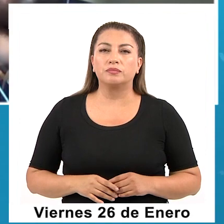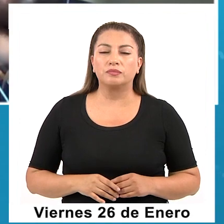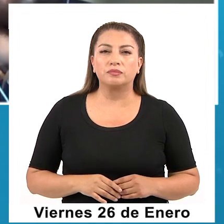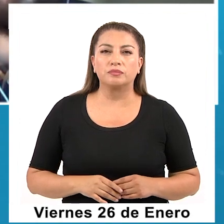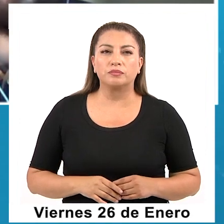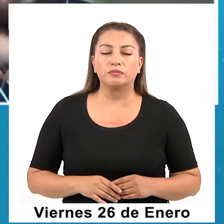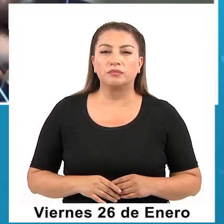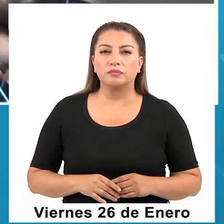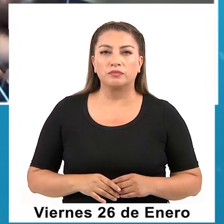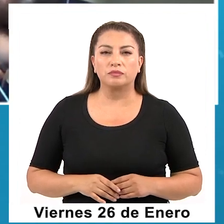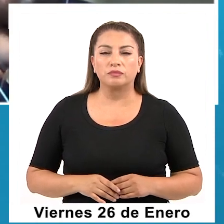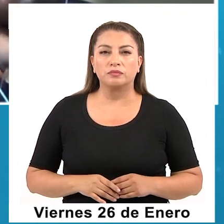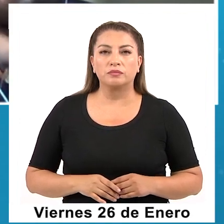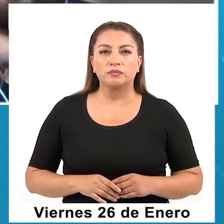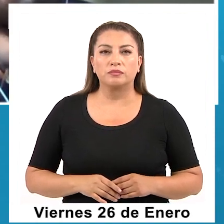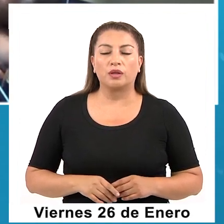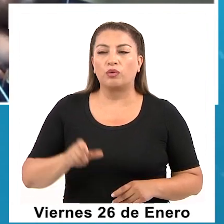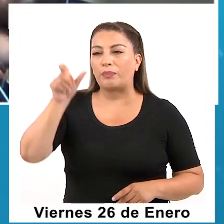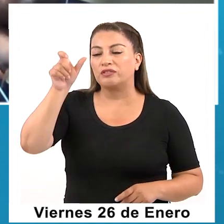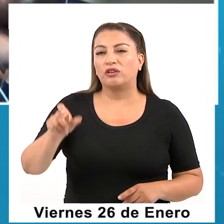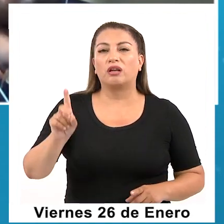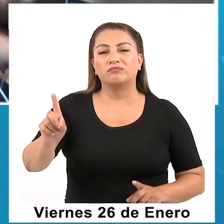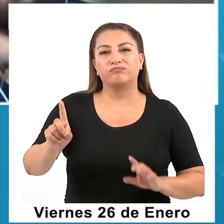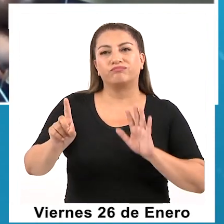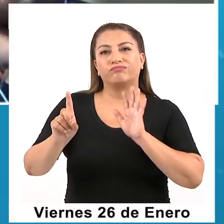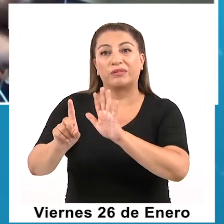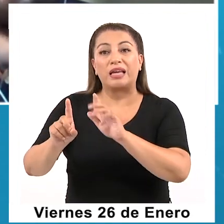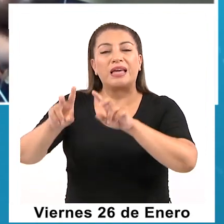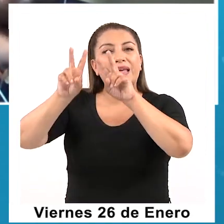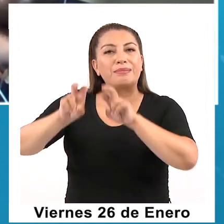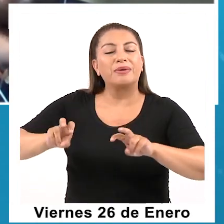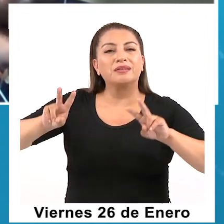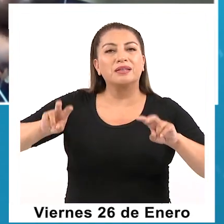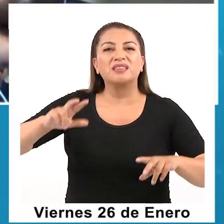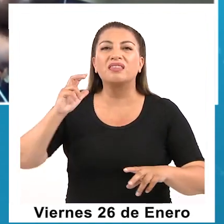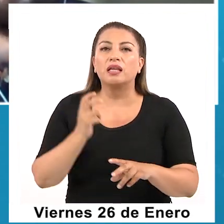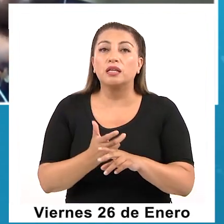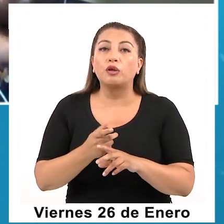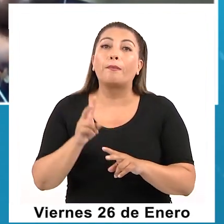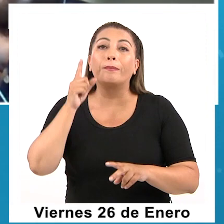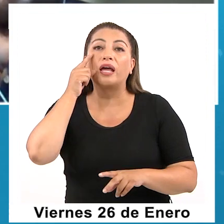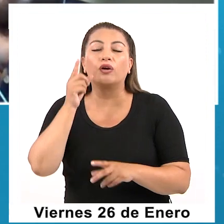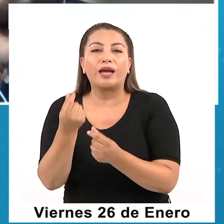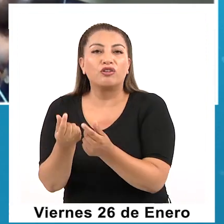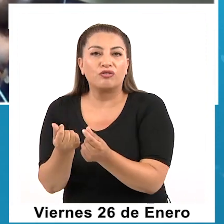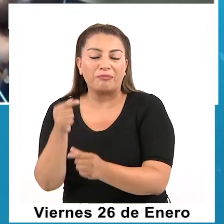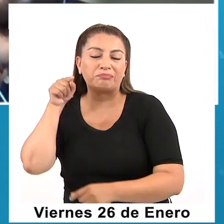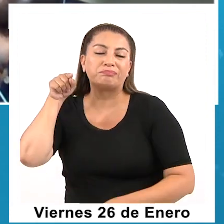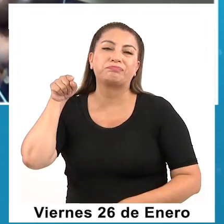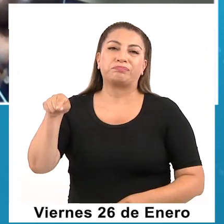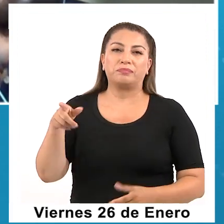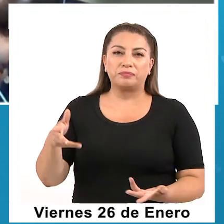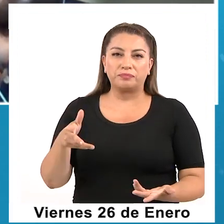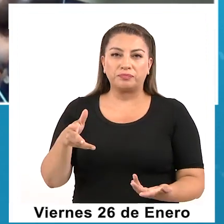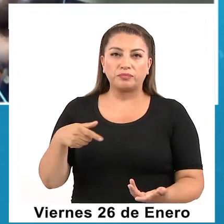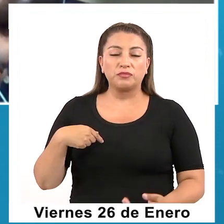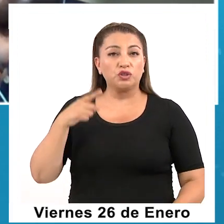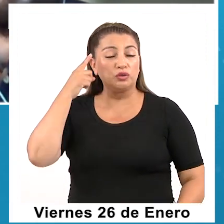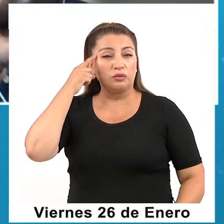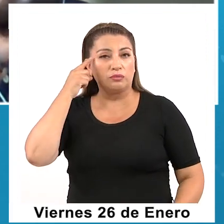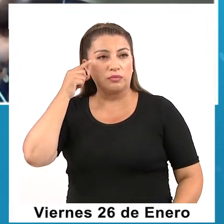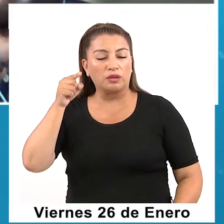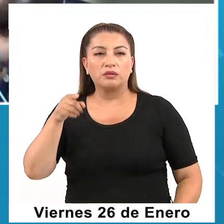eh, porque es el ente persecutor, en el fondo investiga delitos que son delitos económicos. Entonces, yo creo que